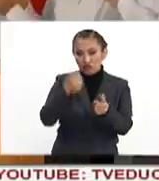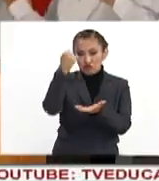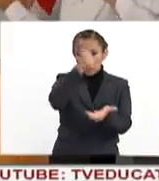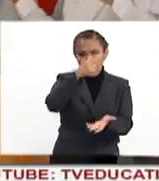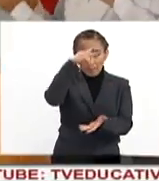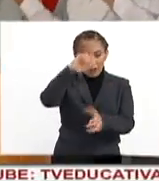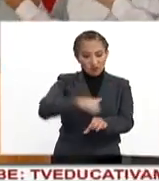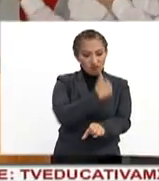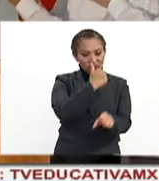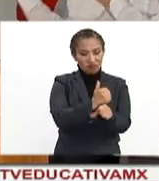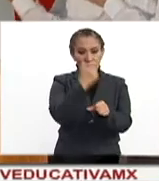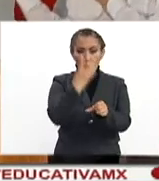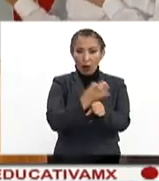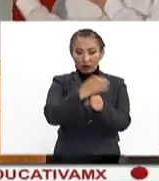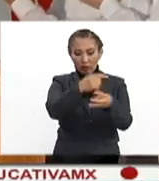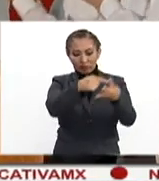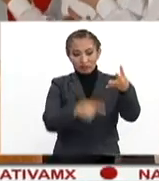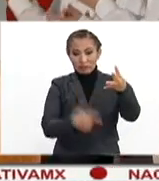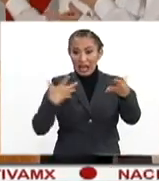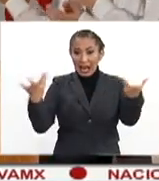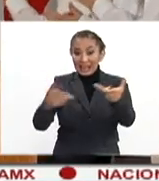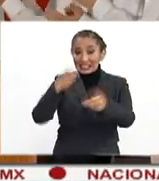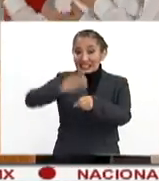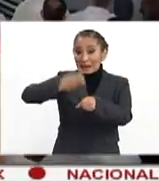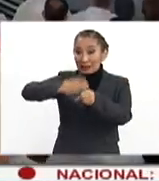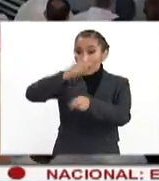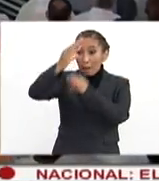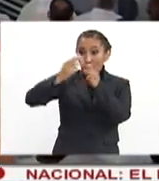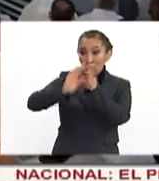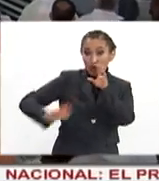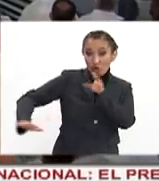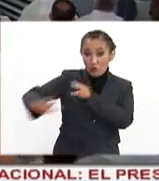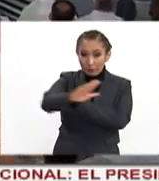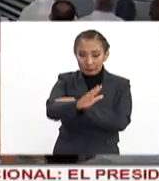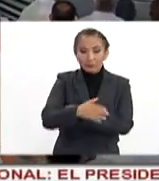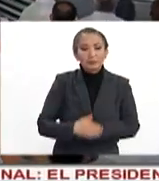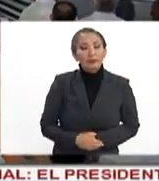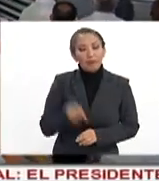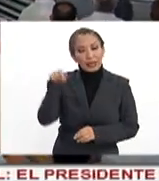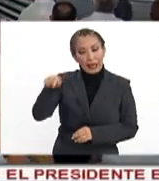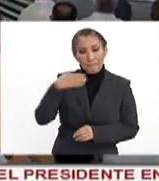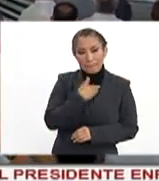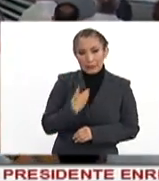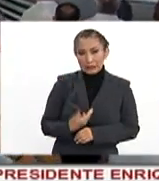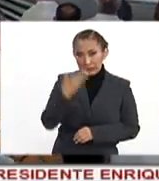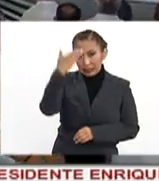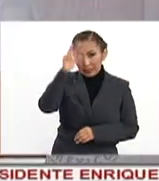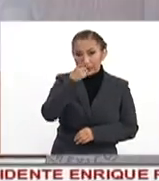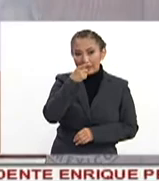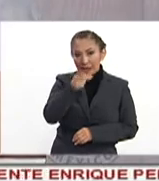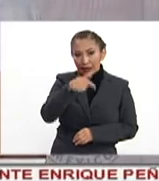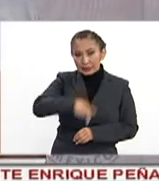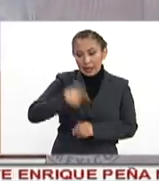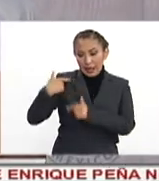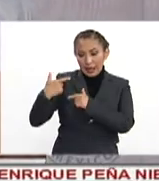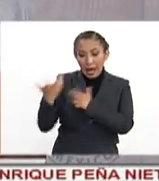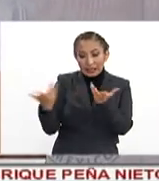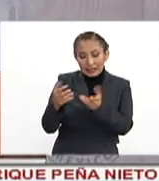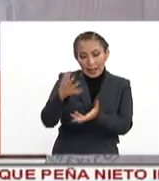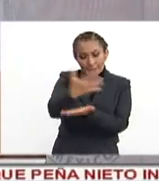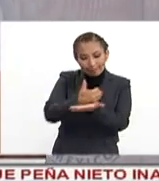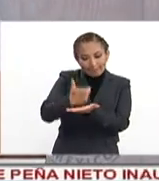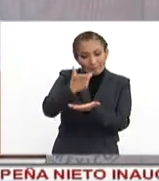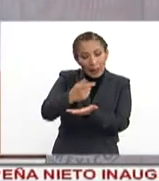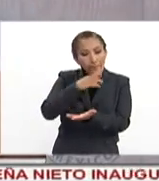se consolida como el cuarto país productor de cerveza en todo el mundo. Bueno, ahí el presidente Peña Nieto afirmó que la generación de riqueza